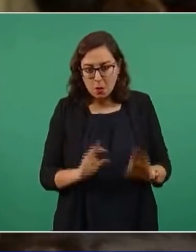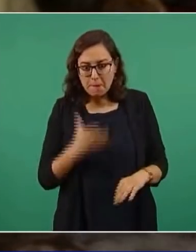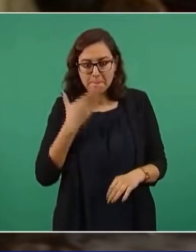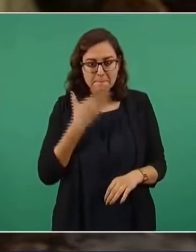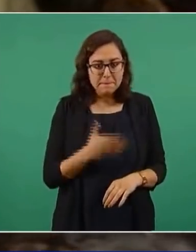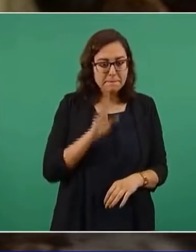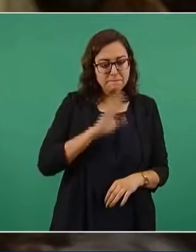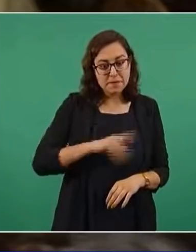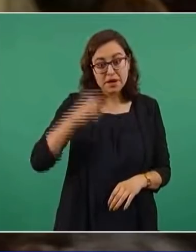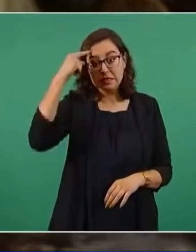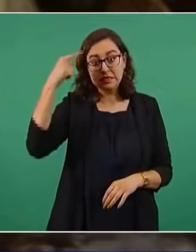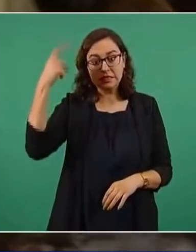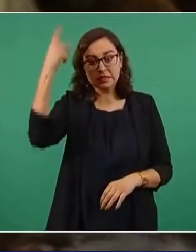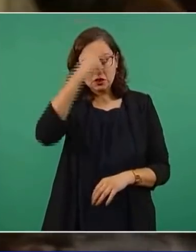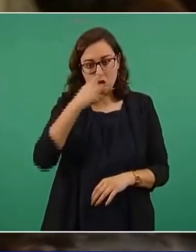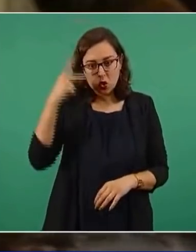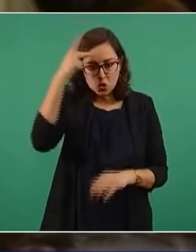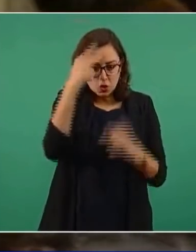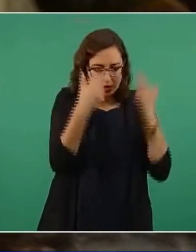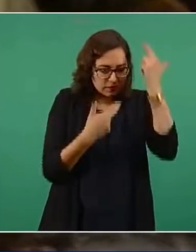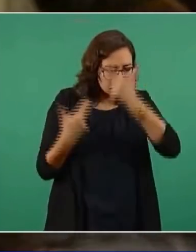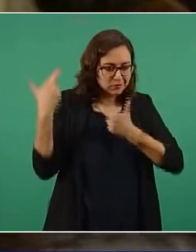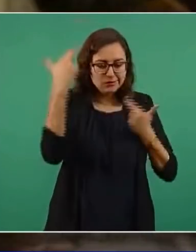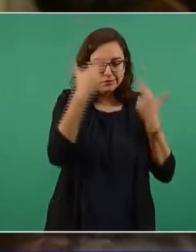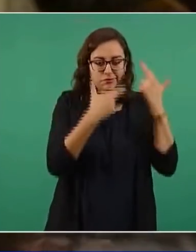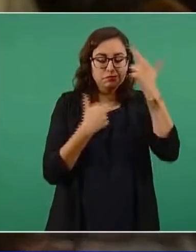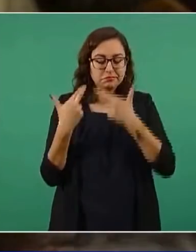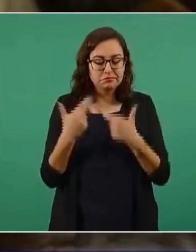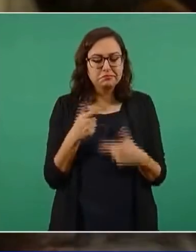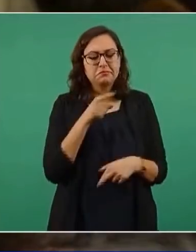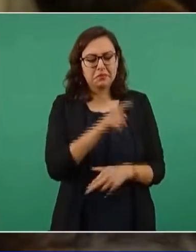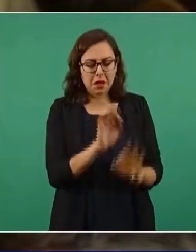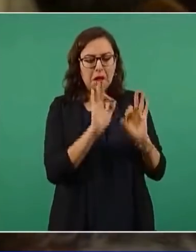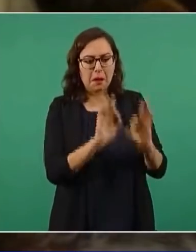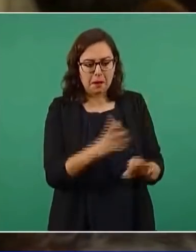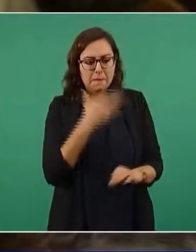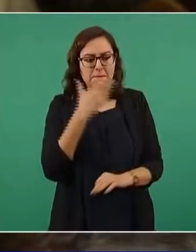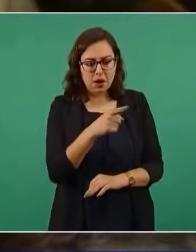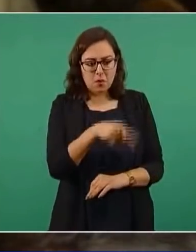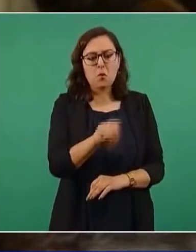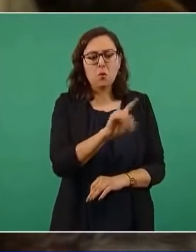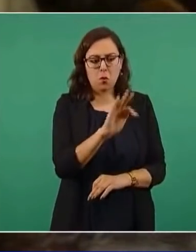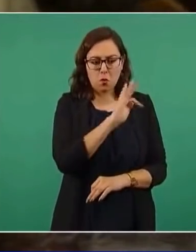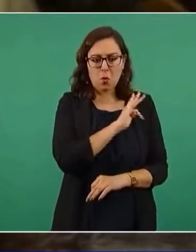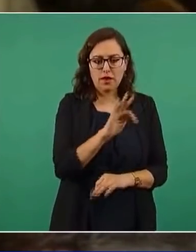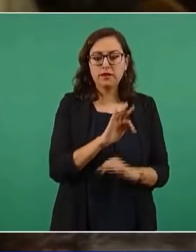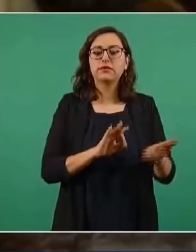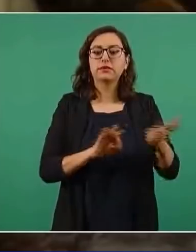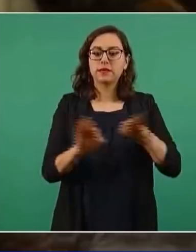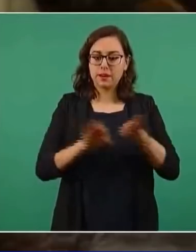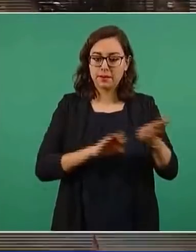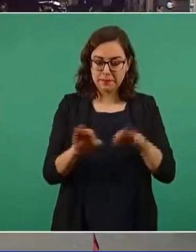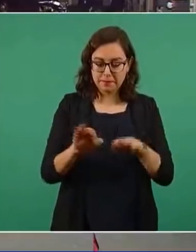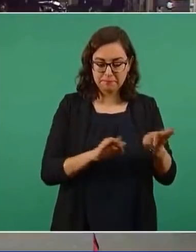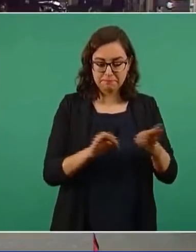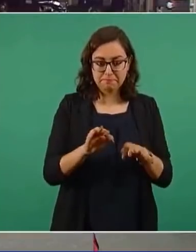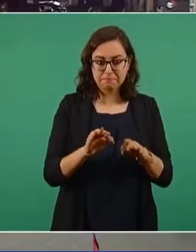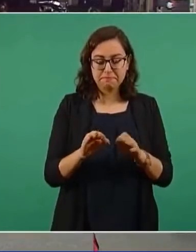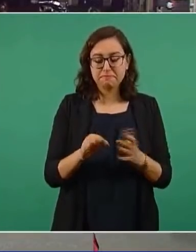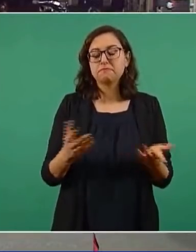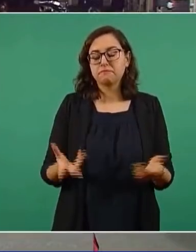ellos están aptos para transportar a personas o cargas, para tener la